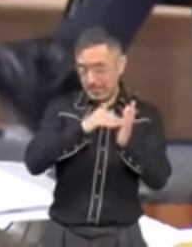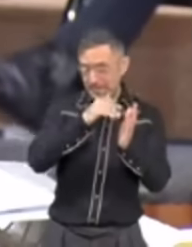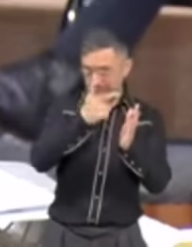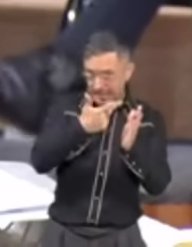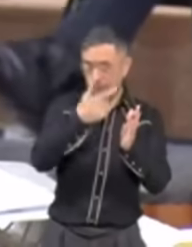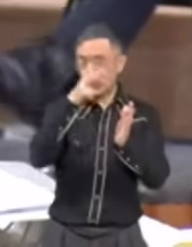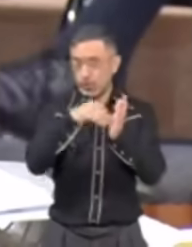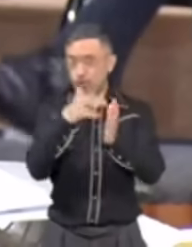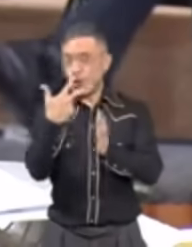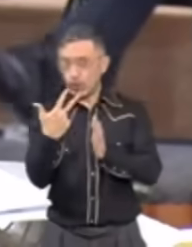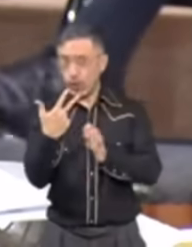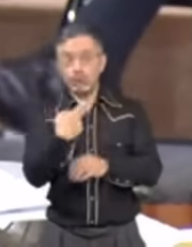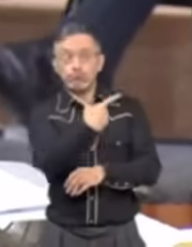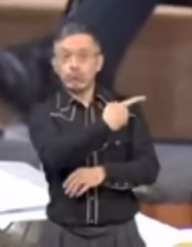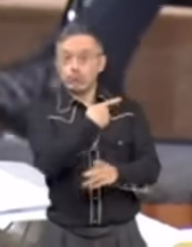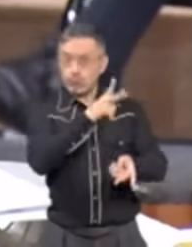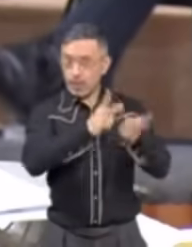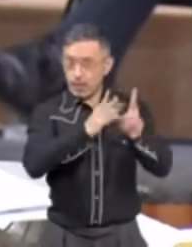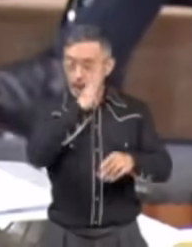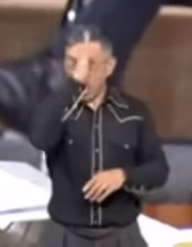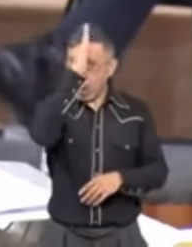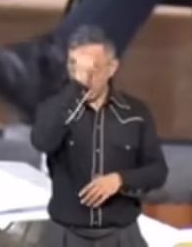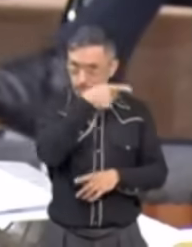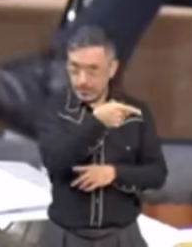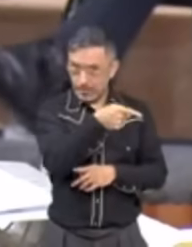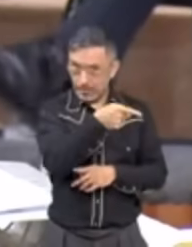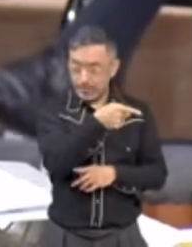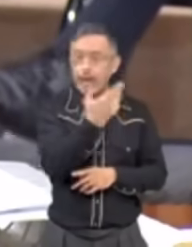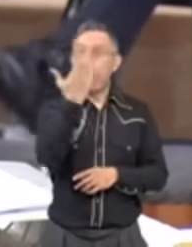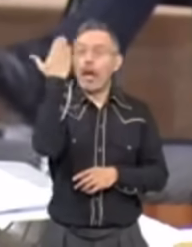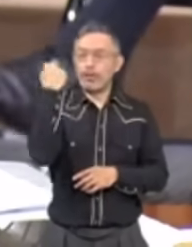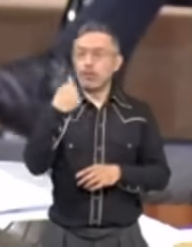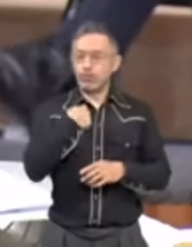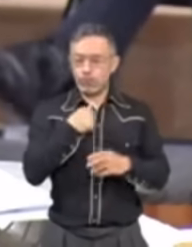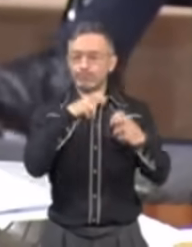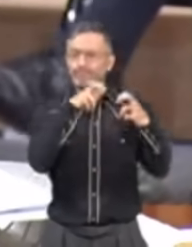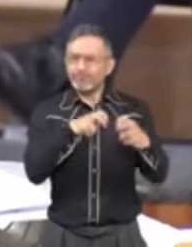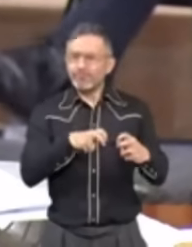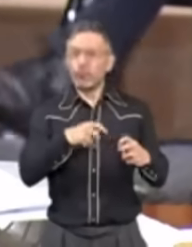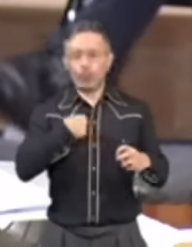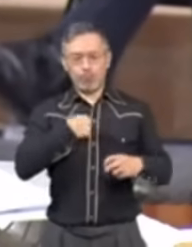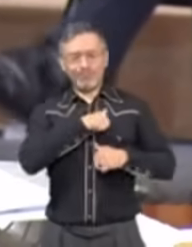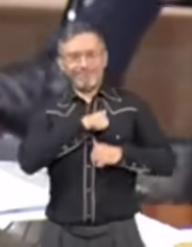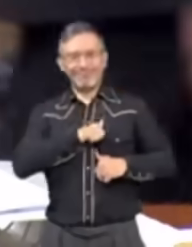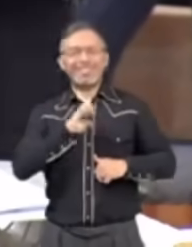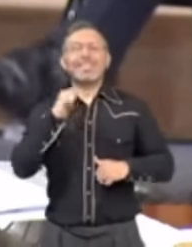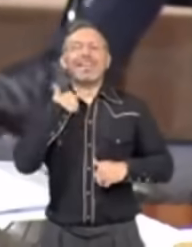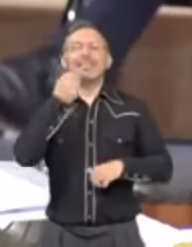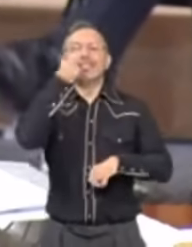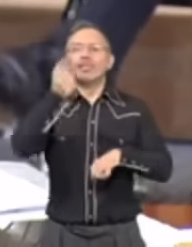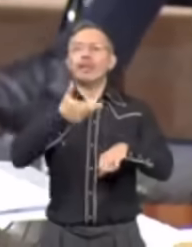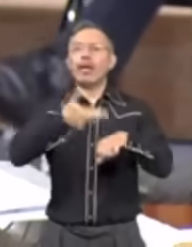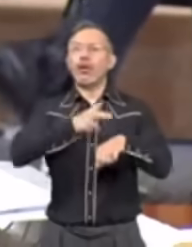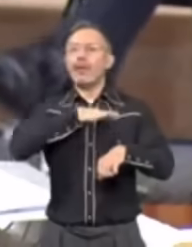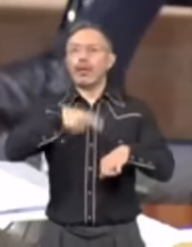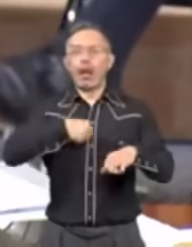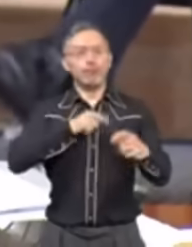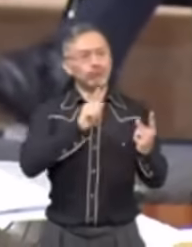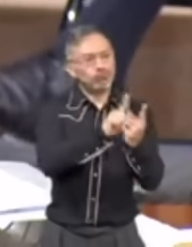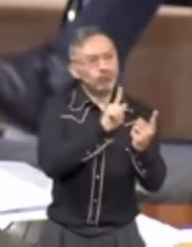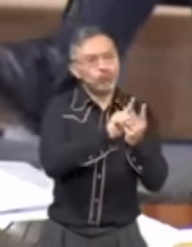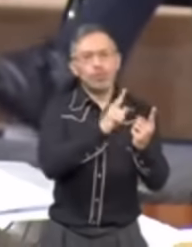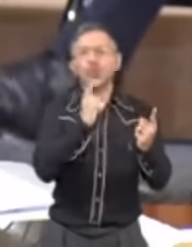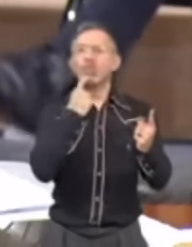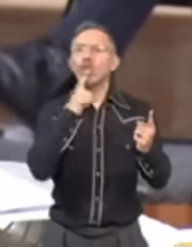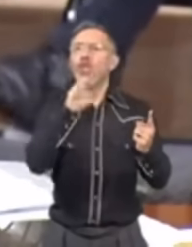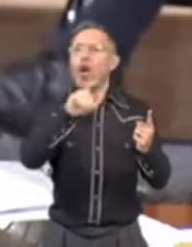él, porque yo participé en esas negociaciones como secretario general y consultaba con López Obrador,